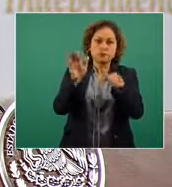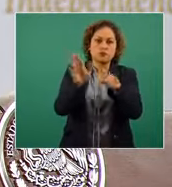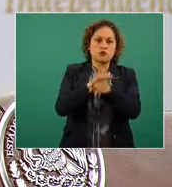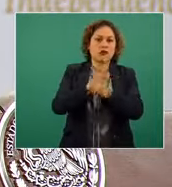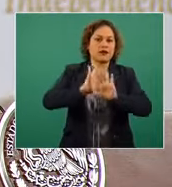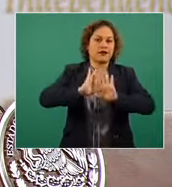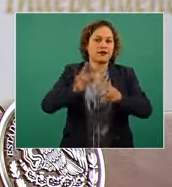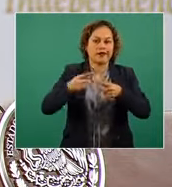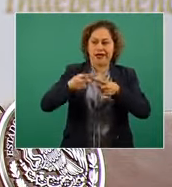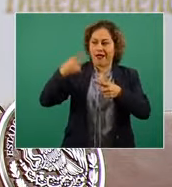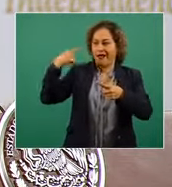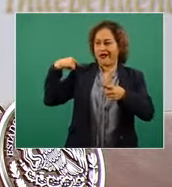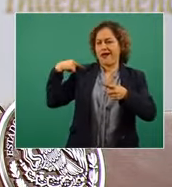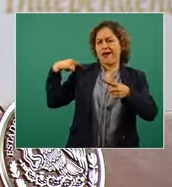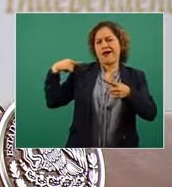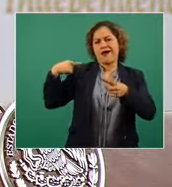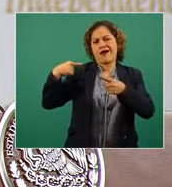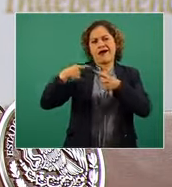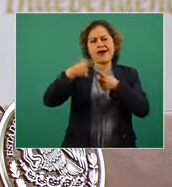y están